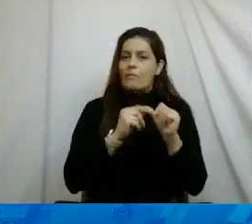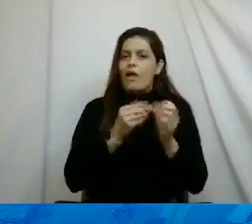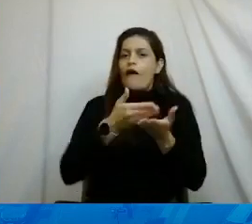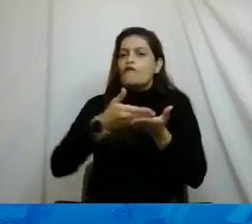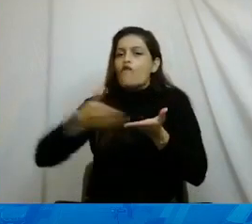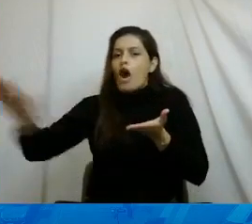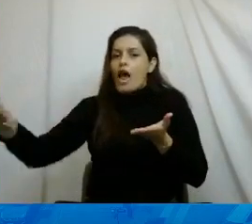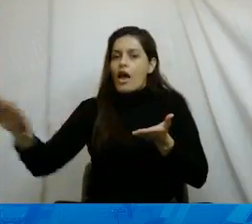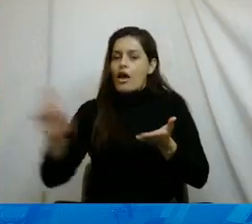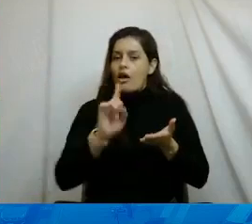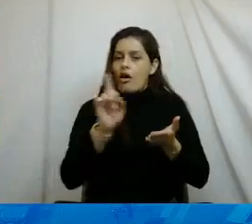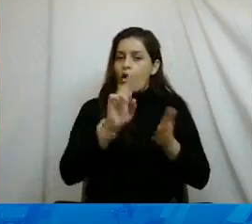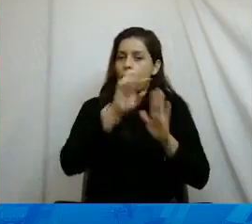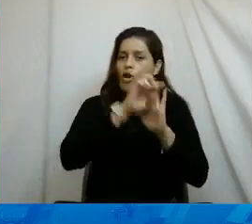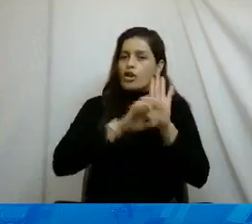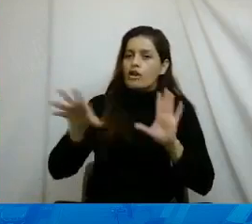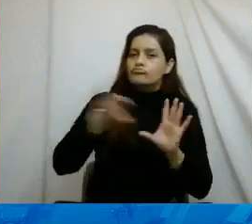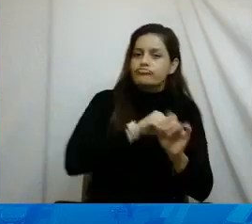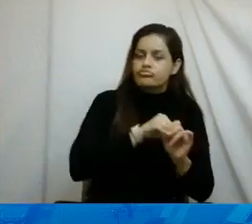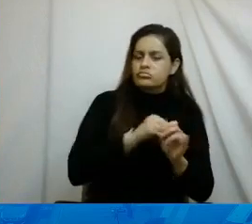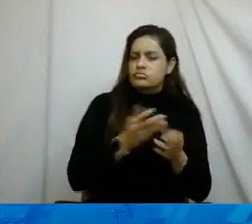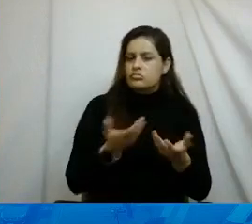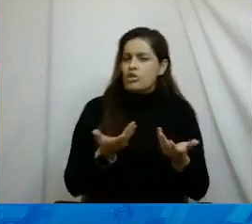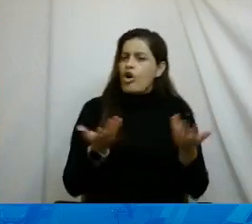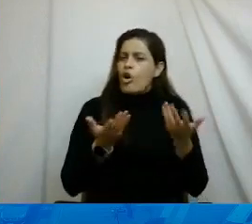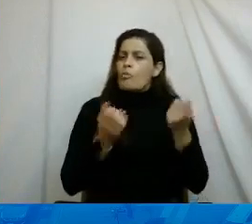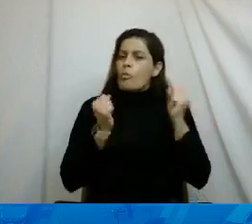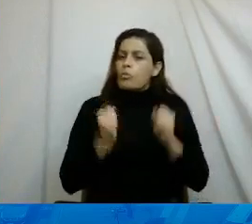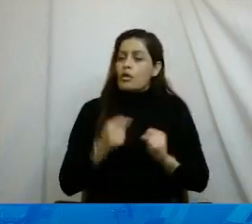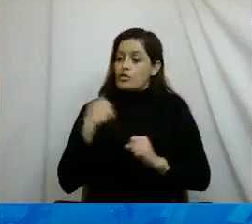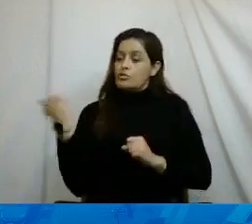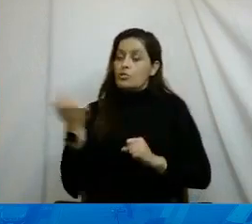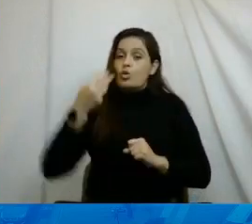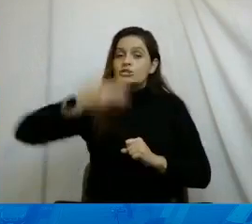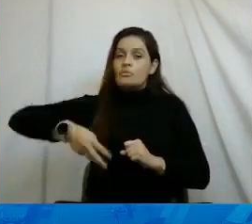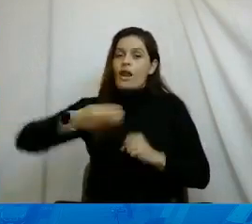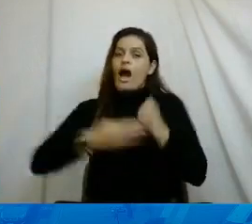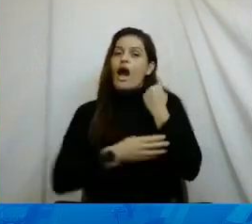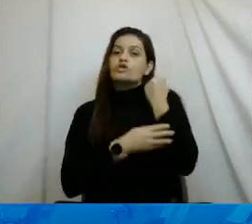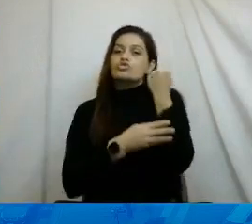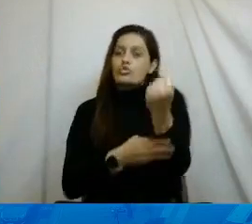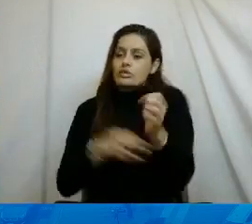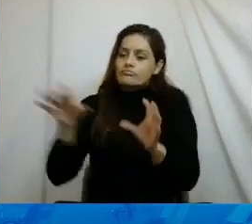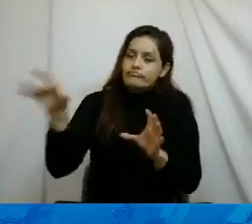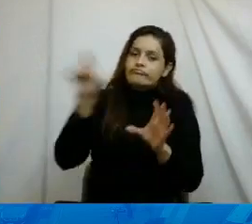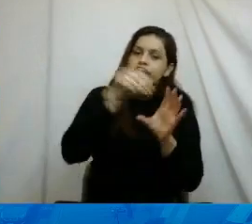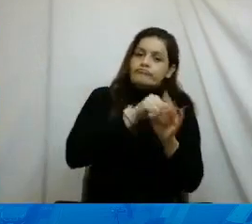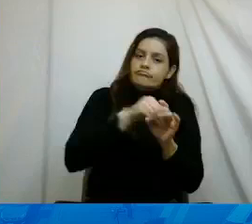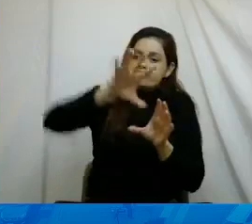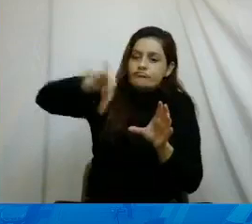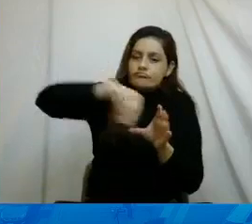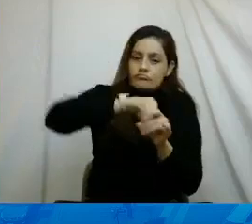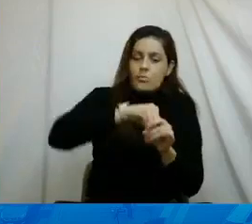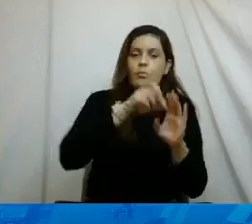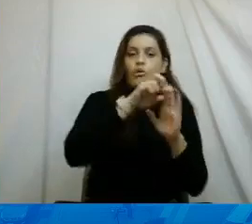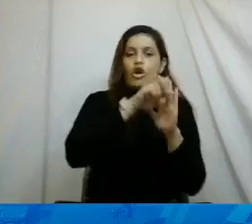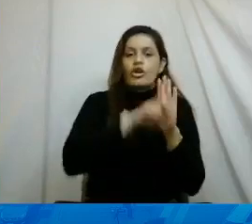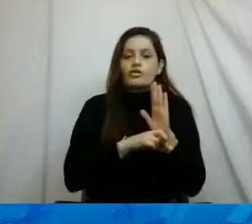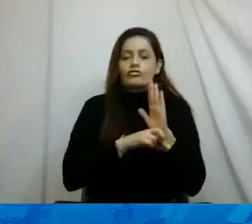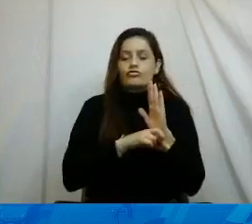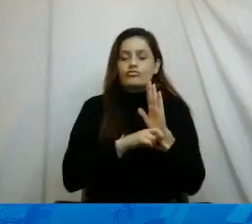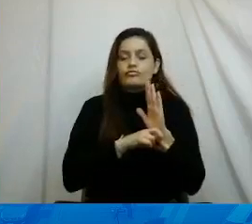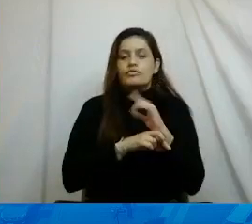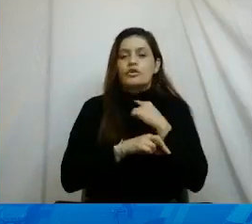alguna reunión, de ver de qué manera se le puede ayudar a los vecinos para ser incorporados nuevamente al proyecto de agua potable en la parcelación